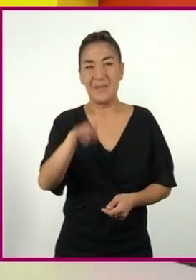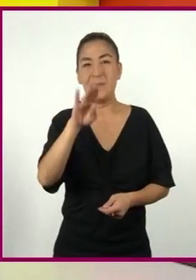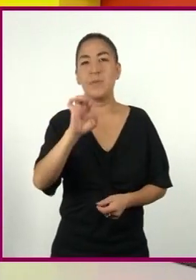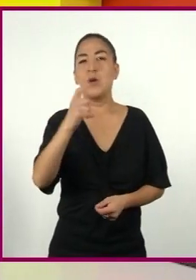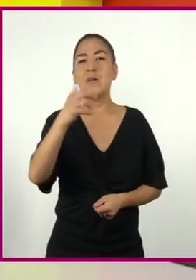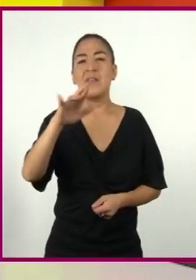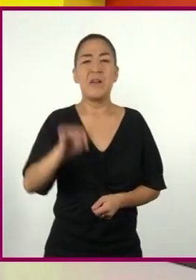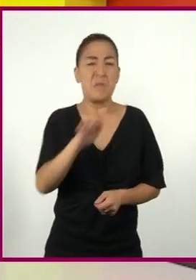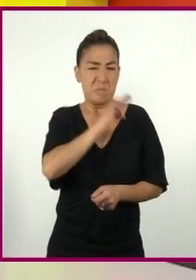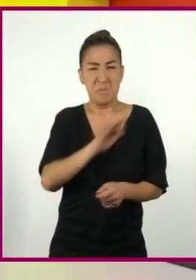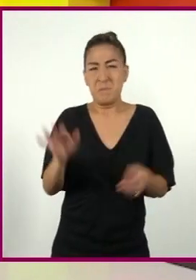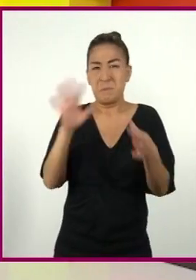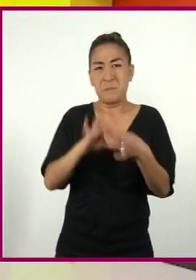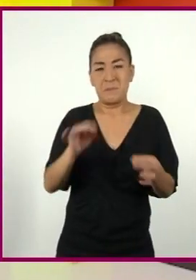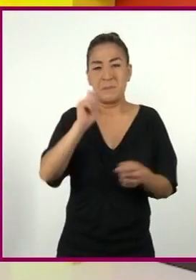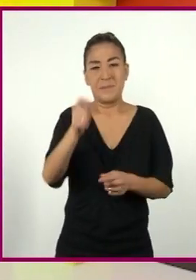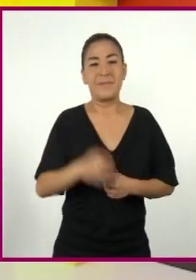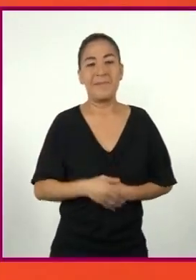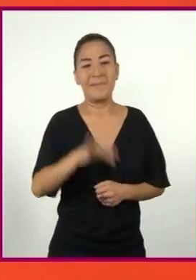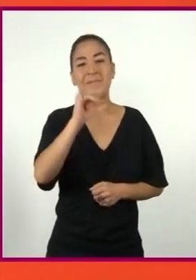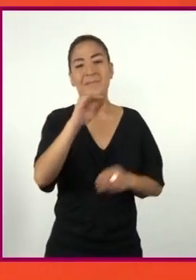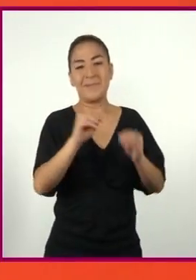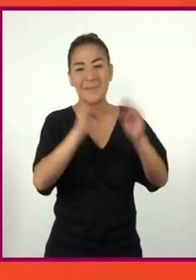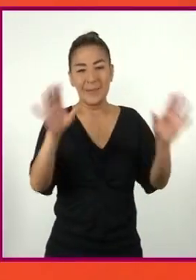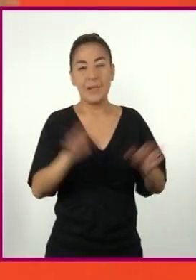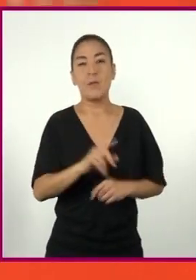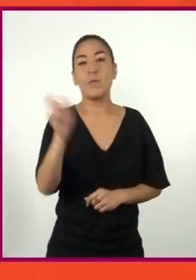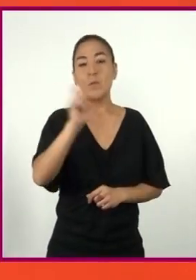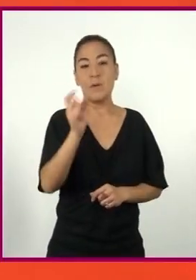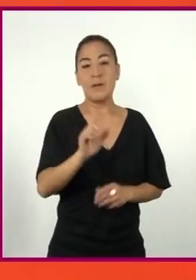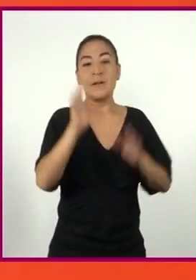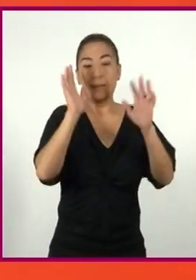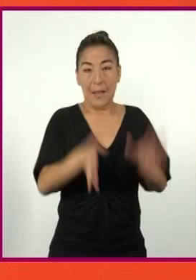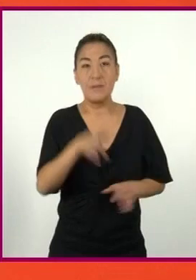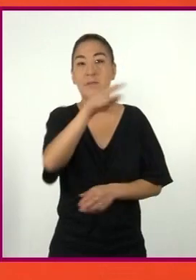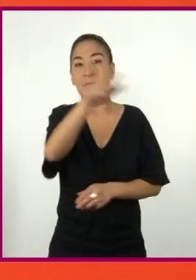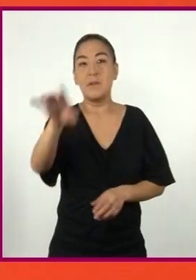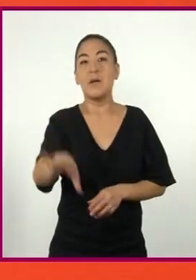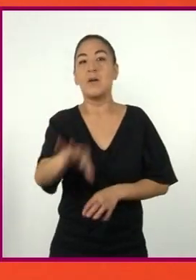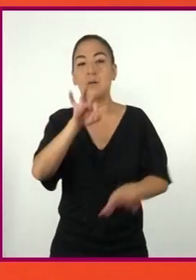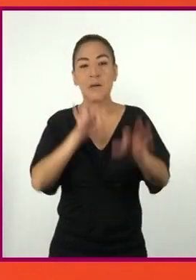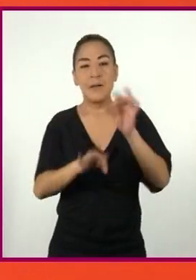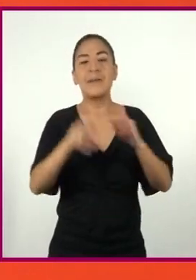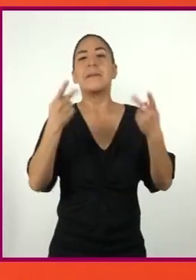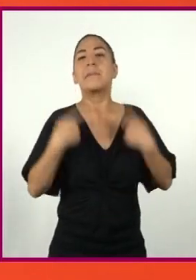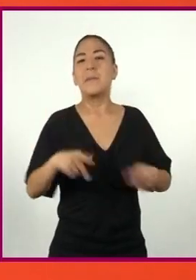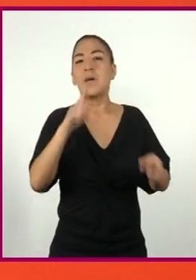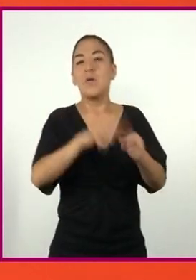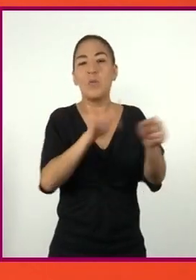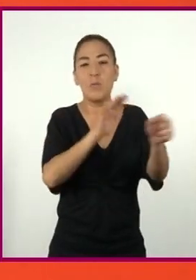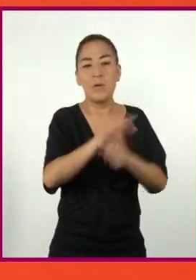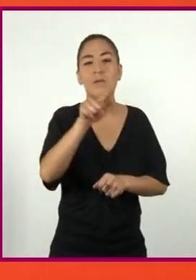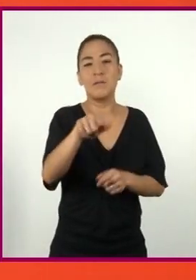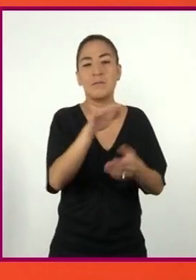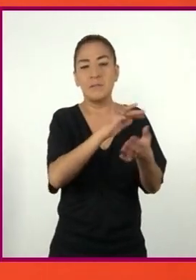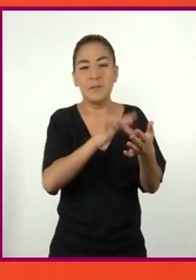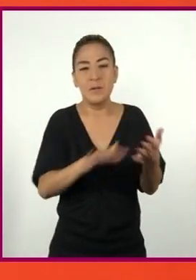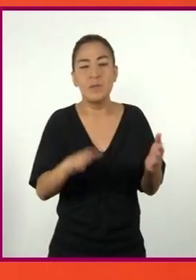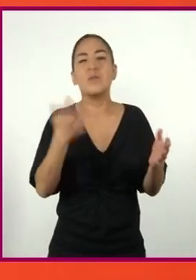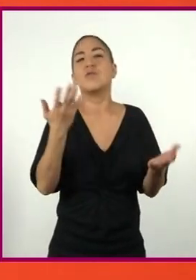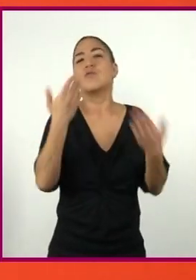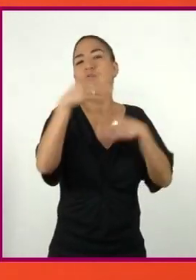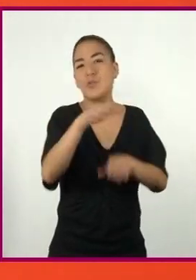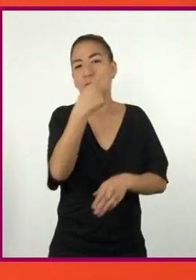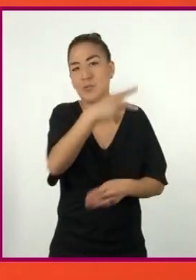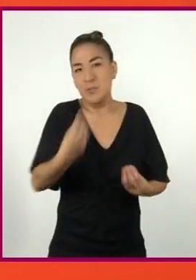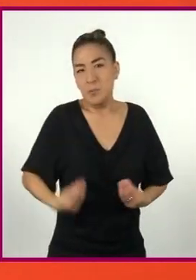puede explicar? ¡Claro! Una vez que ya eligieron a su personaje, que leyeron acerca de su